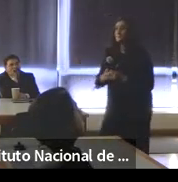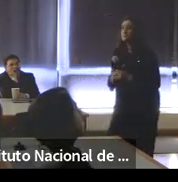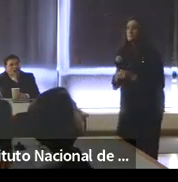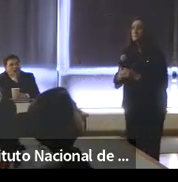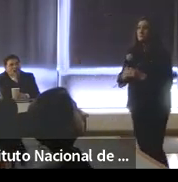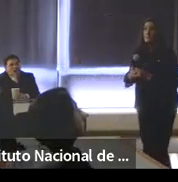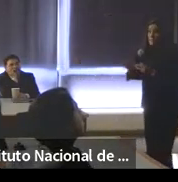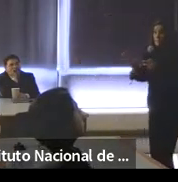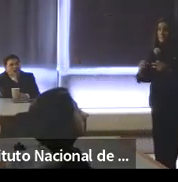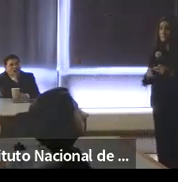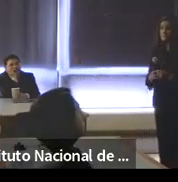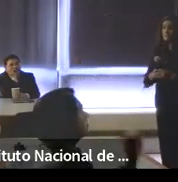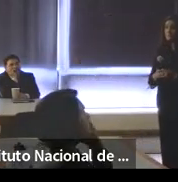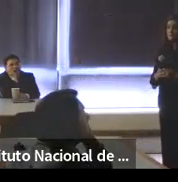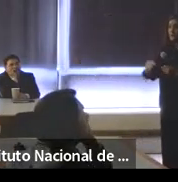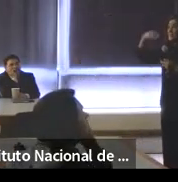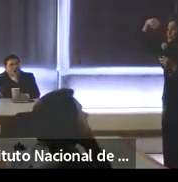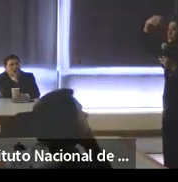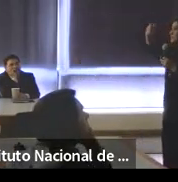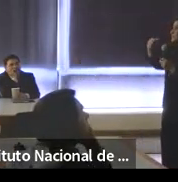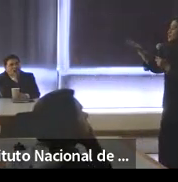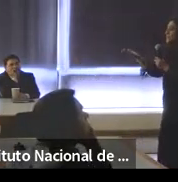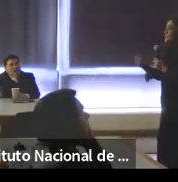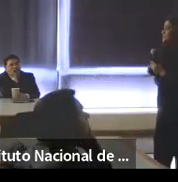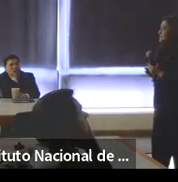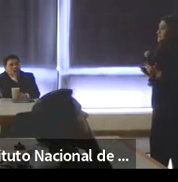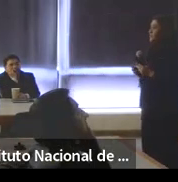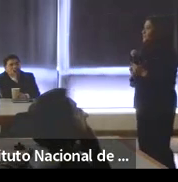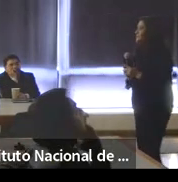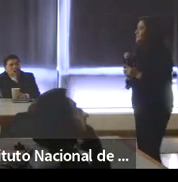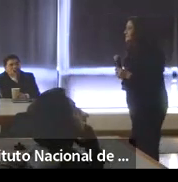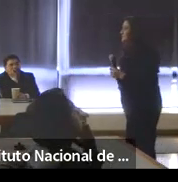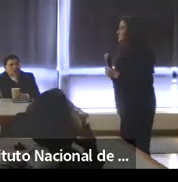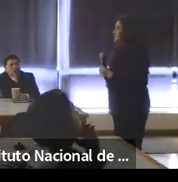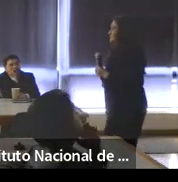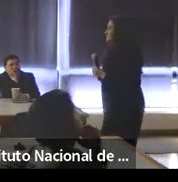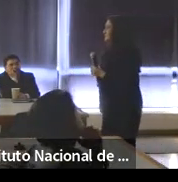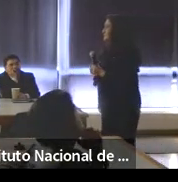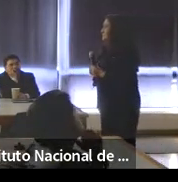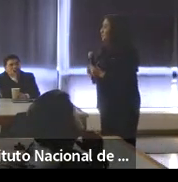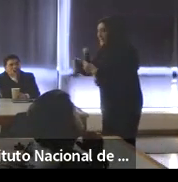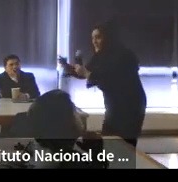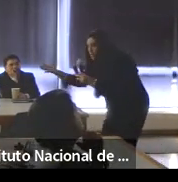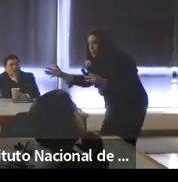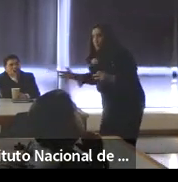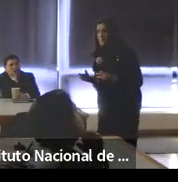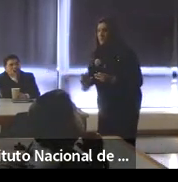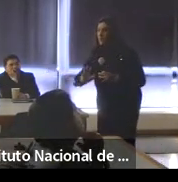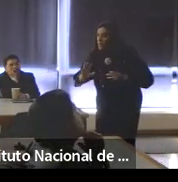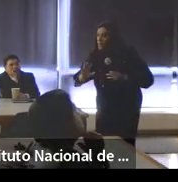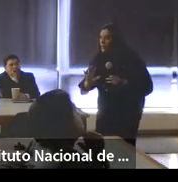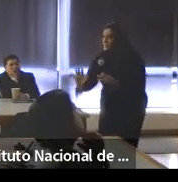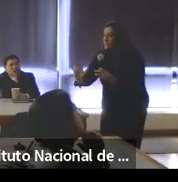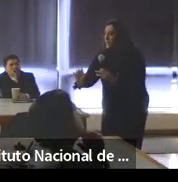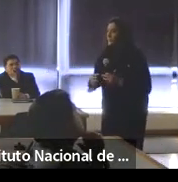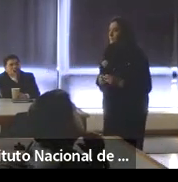alejas Así es porque socialmente es lo que más es cómodo porque el grupo mismo